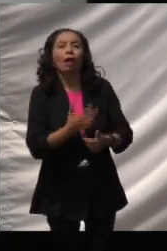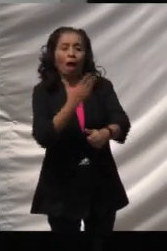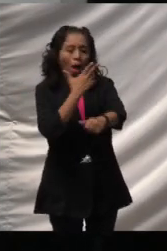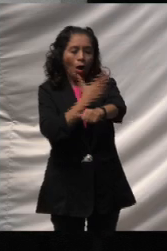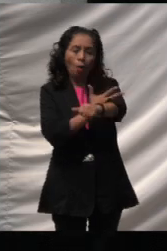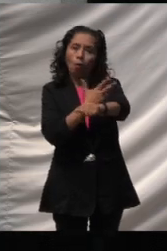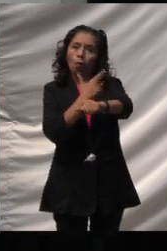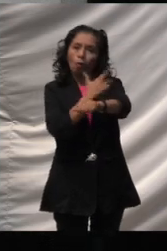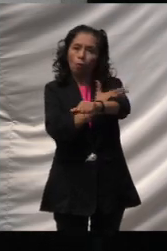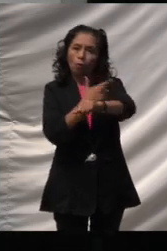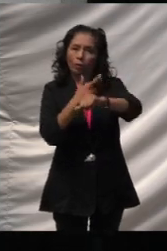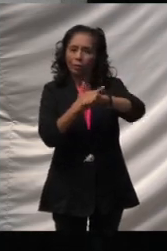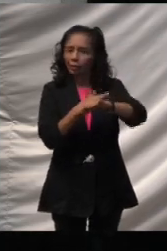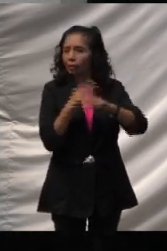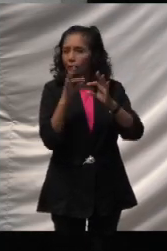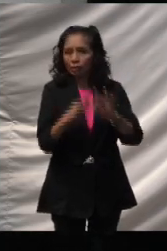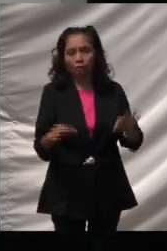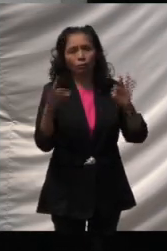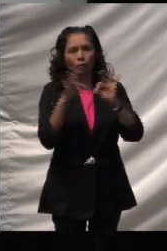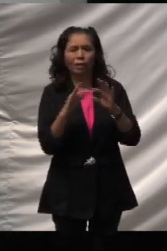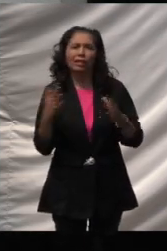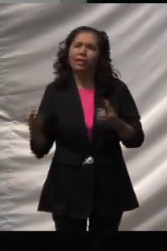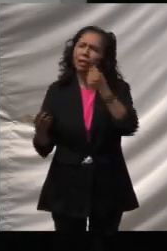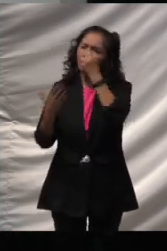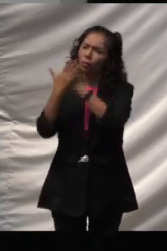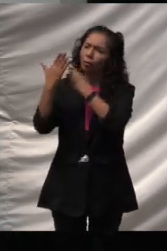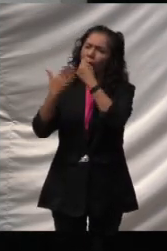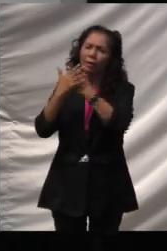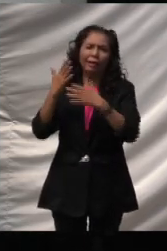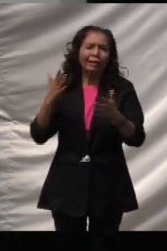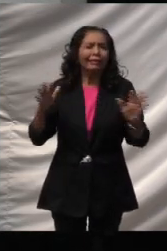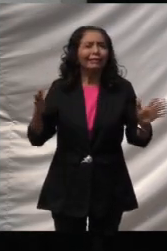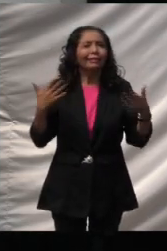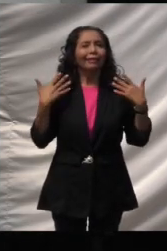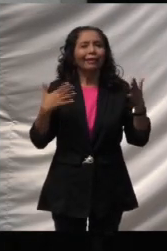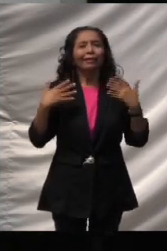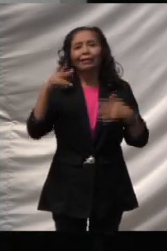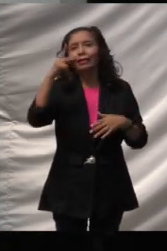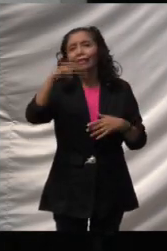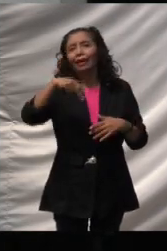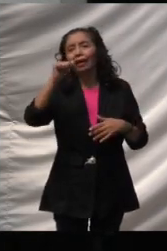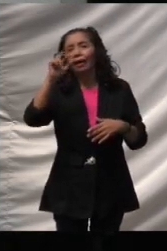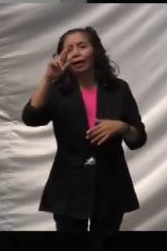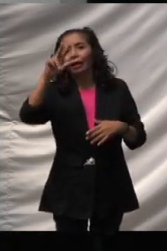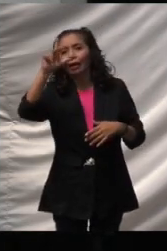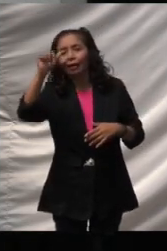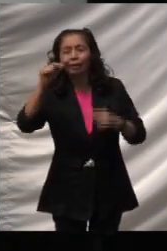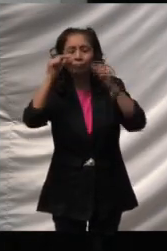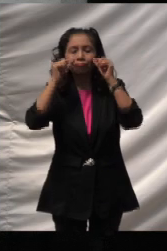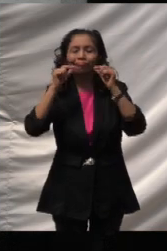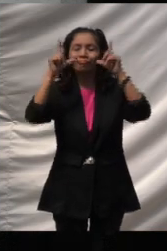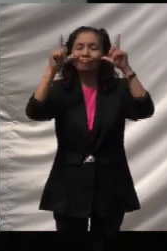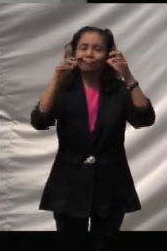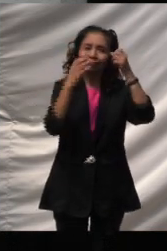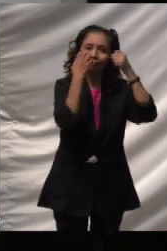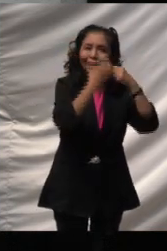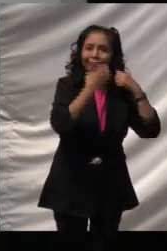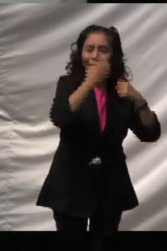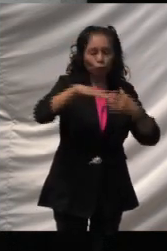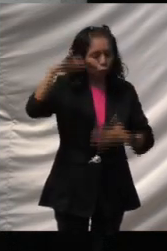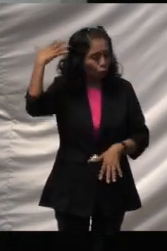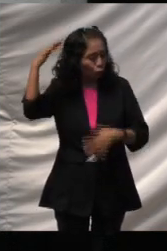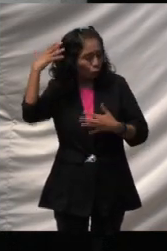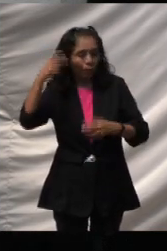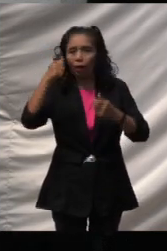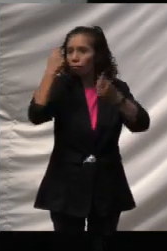delante. Era una mañana agradable, donde Carla se levantaba y se preparaba para asistir a la escuela. Se baña,